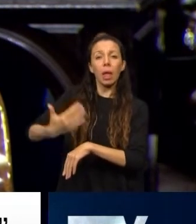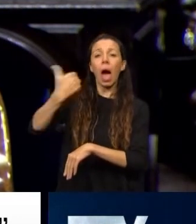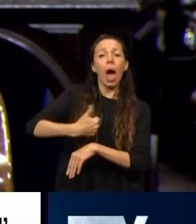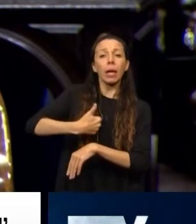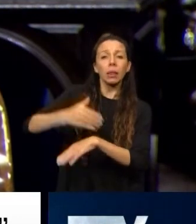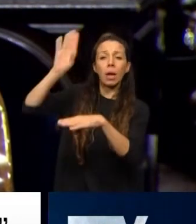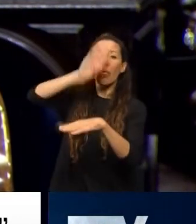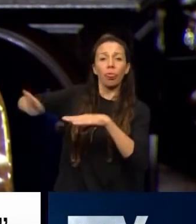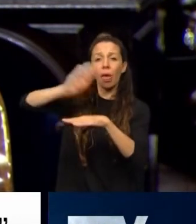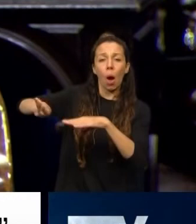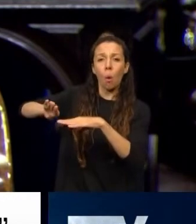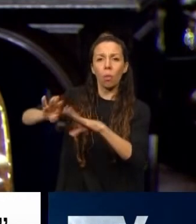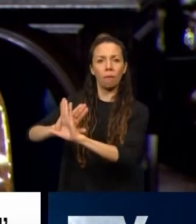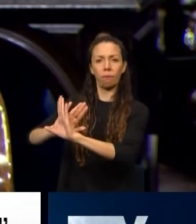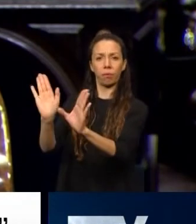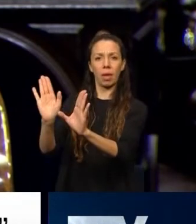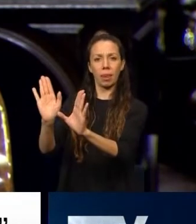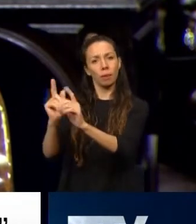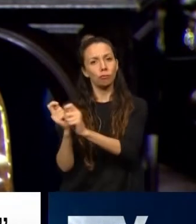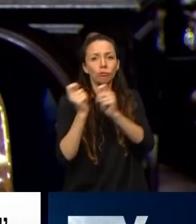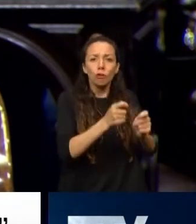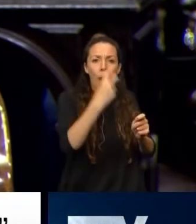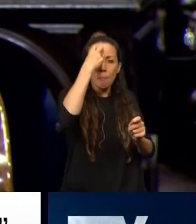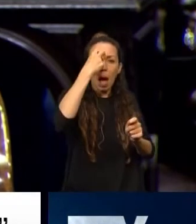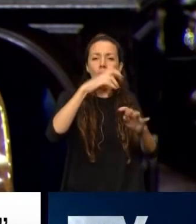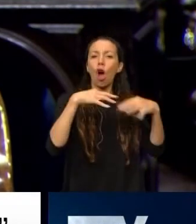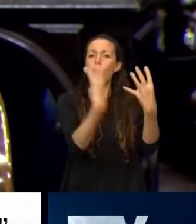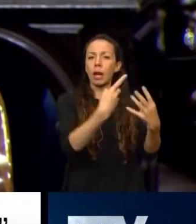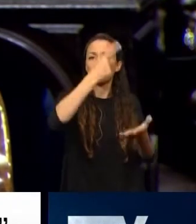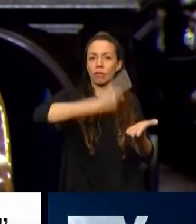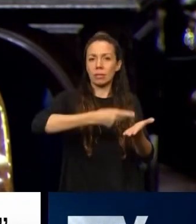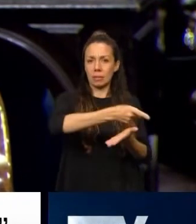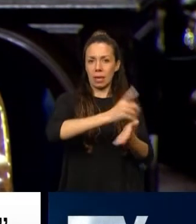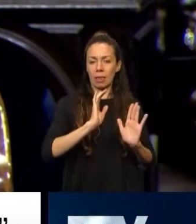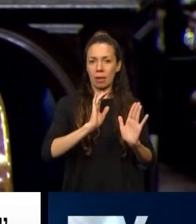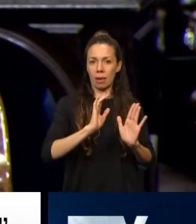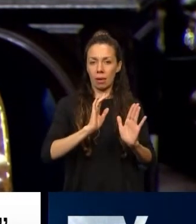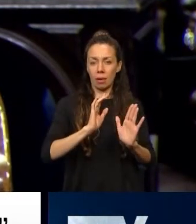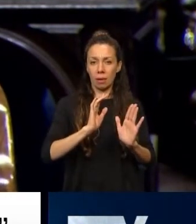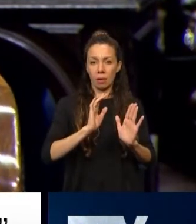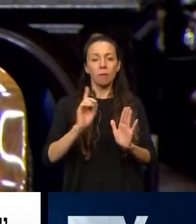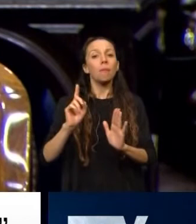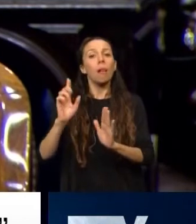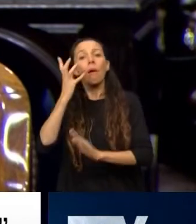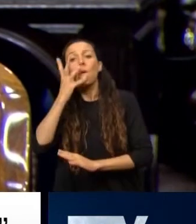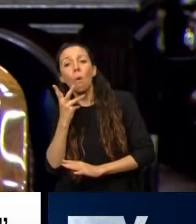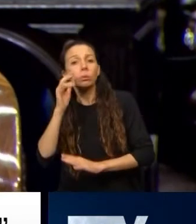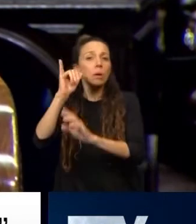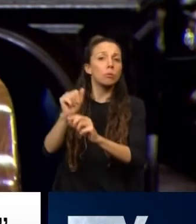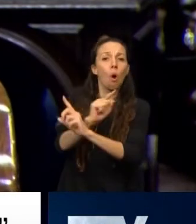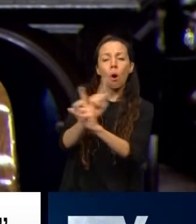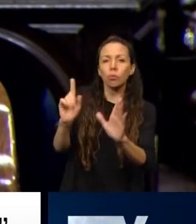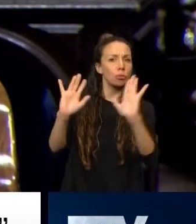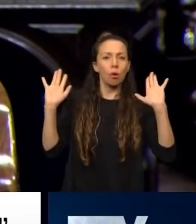años. Eso hizo el gobierno de Cambiemos, les guste escucharlo o no. Y no lo dice esta diputada o este bloque de